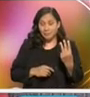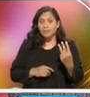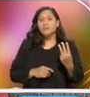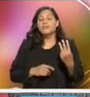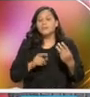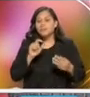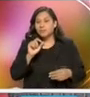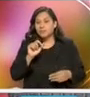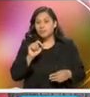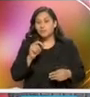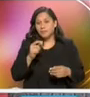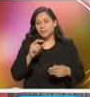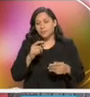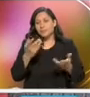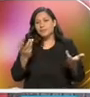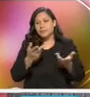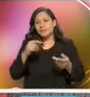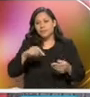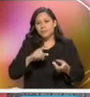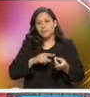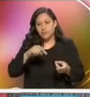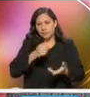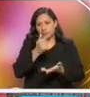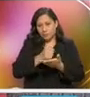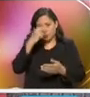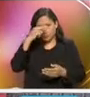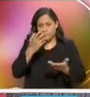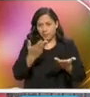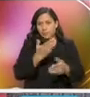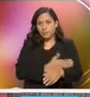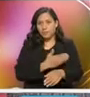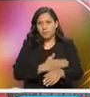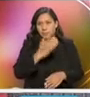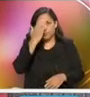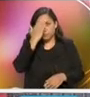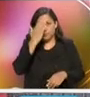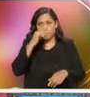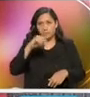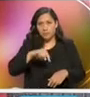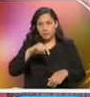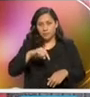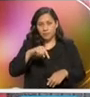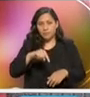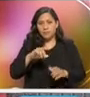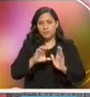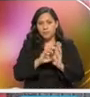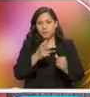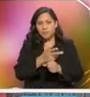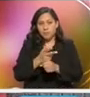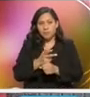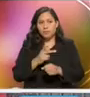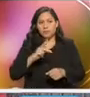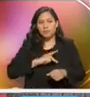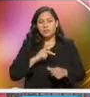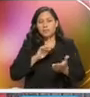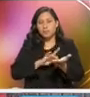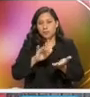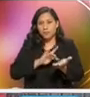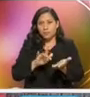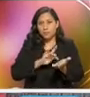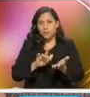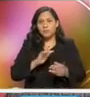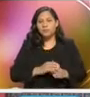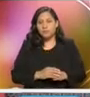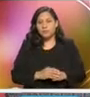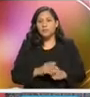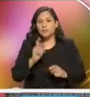escena justamente que se desarrollan aquí en la Ciudad de México. Acompáñenme a conocerlo aquí en el estudio con nuestro colaborador y